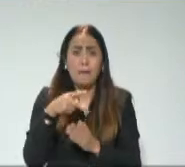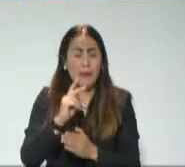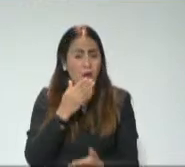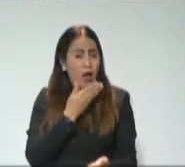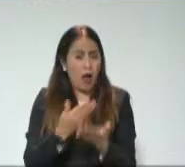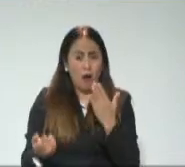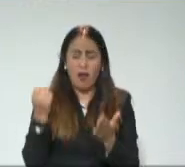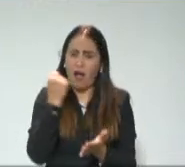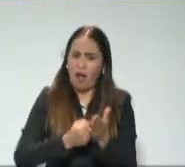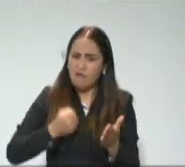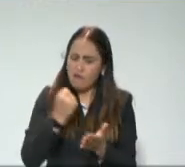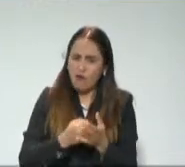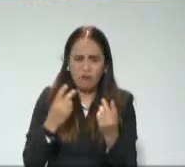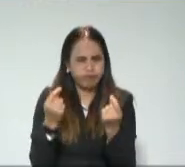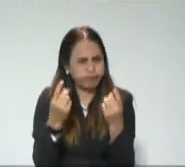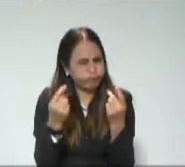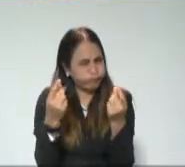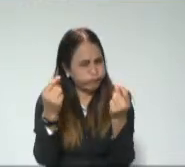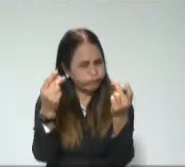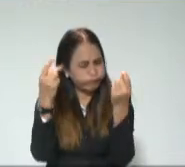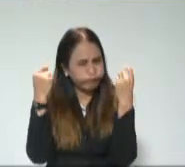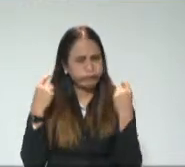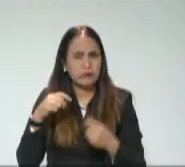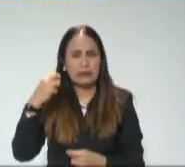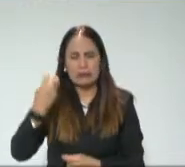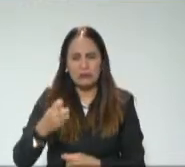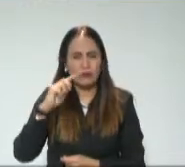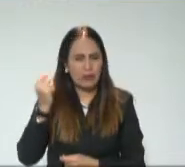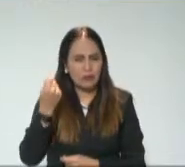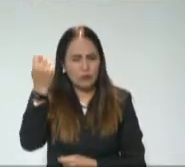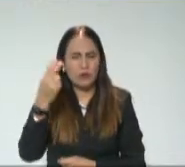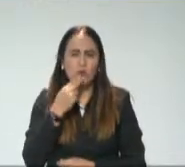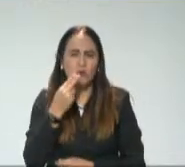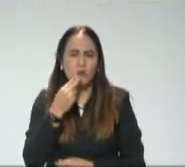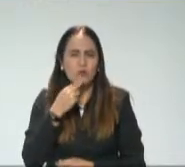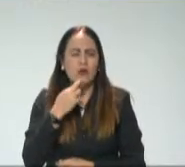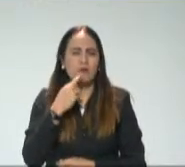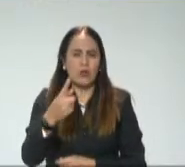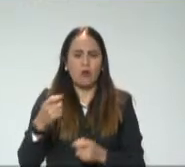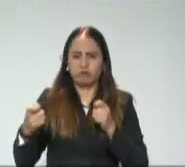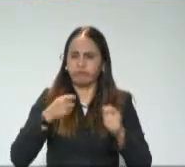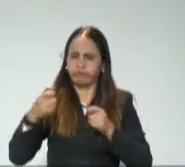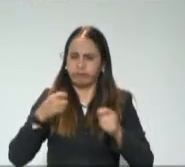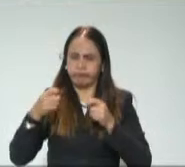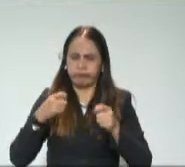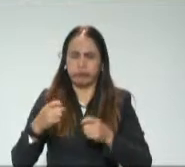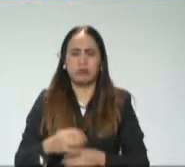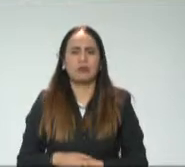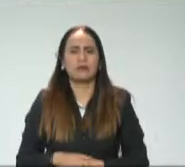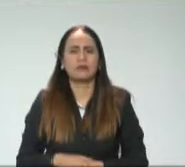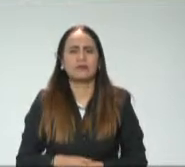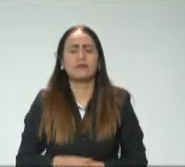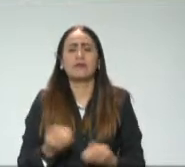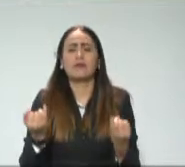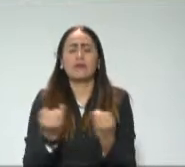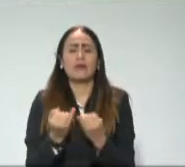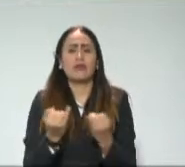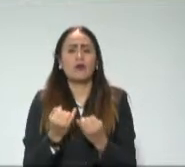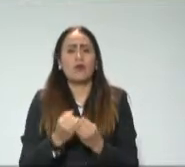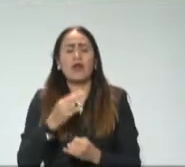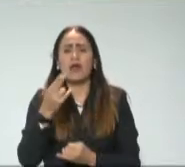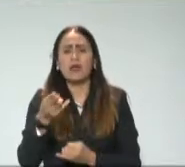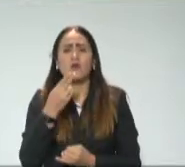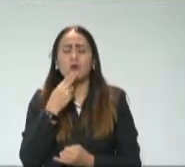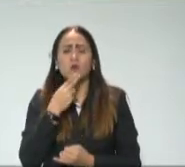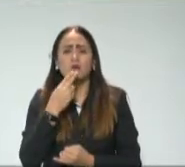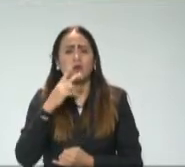exige justamente acelerar este este esta velocidad de transformación acelerar eh el paso al uso de